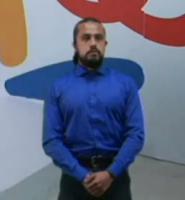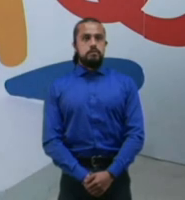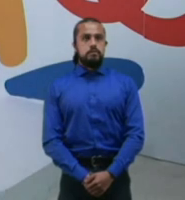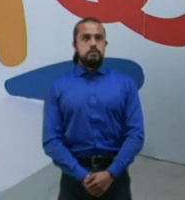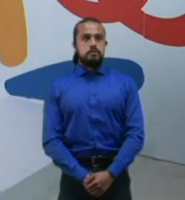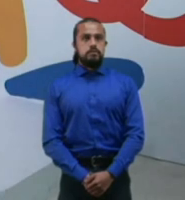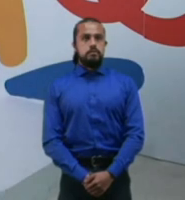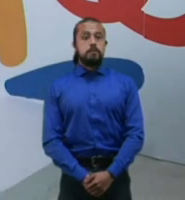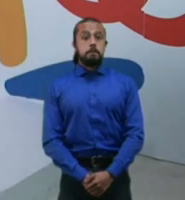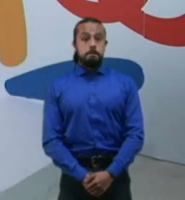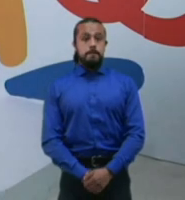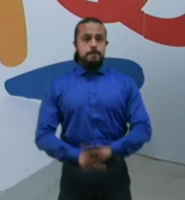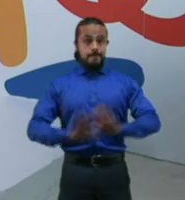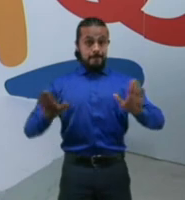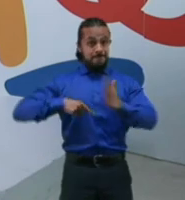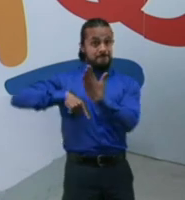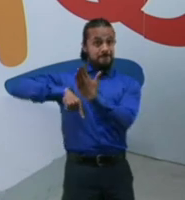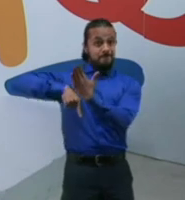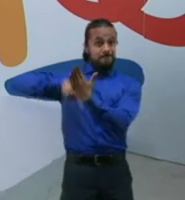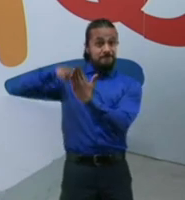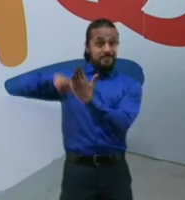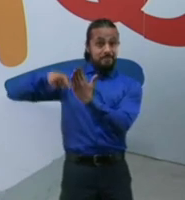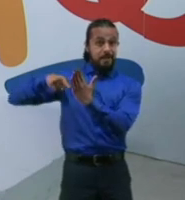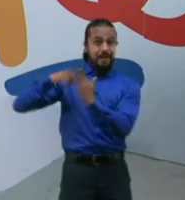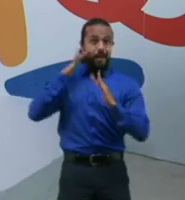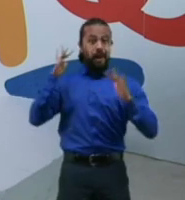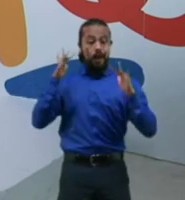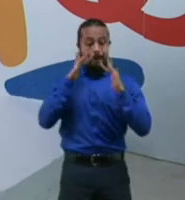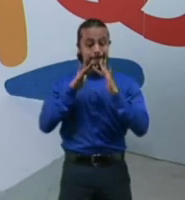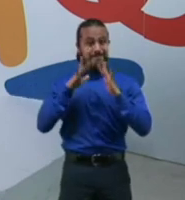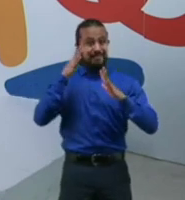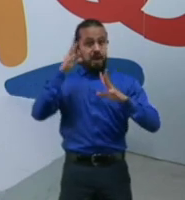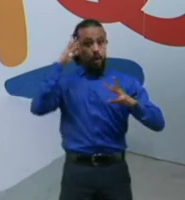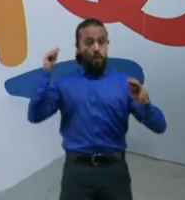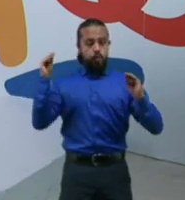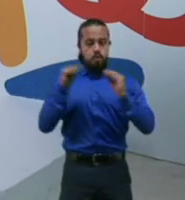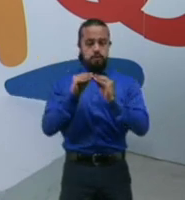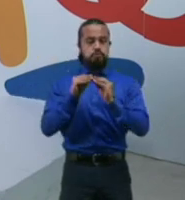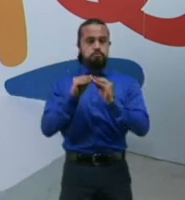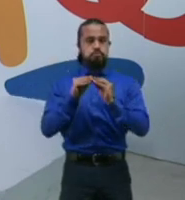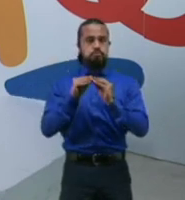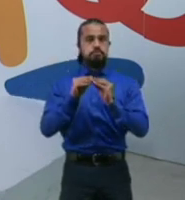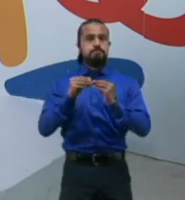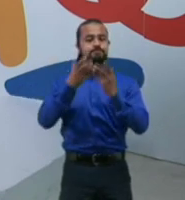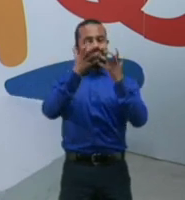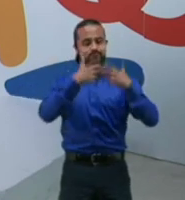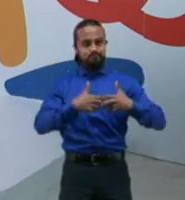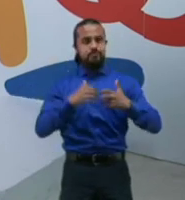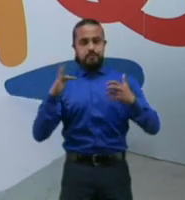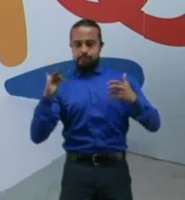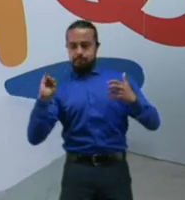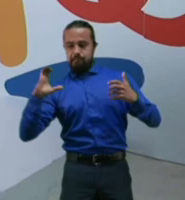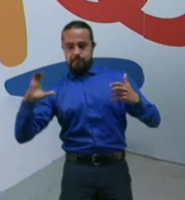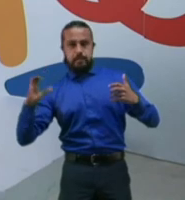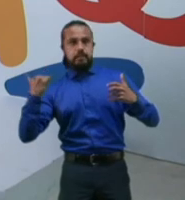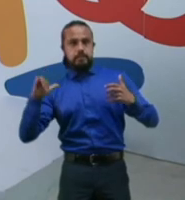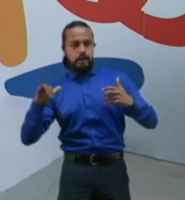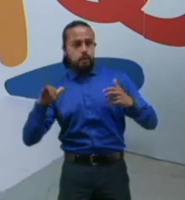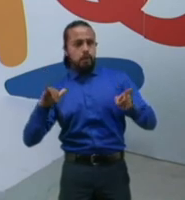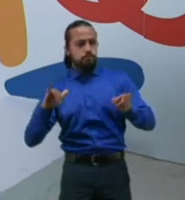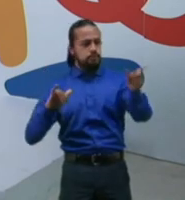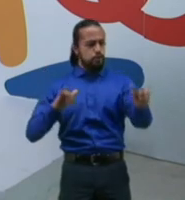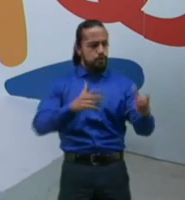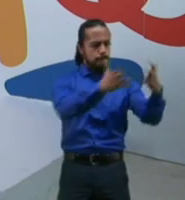y con la firma de este memorando de entendimiento el ministerio tic a través de este gran beneficio conectará a los emprendedores digitales